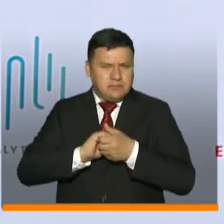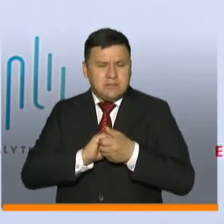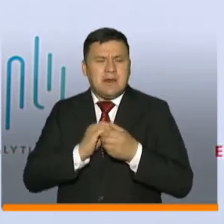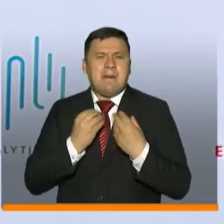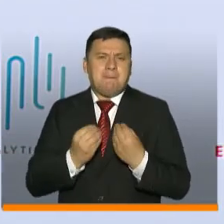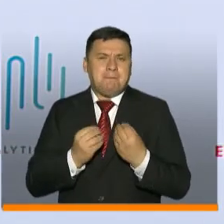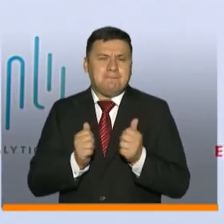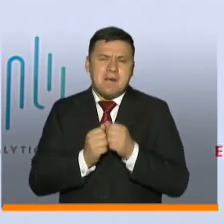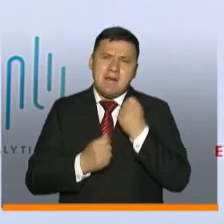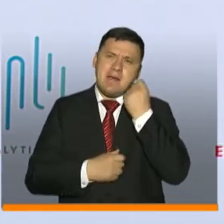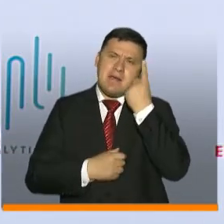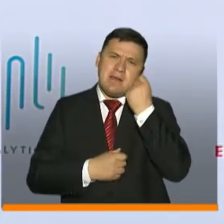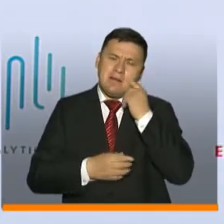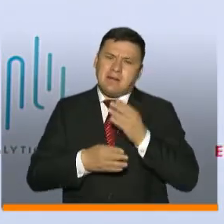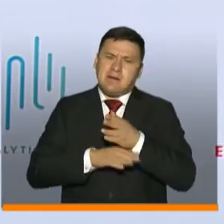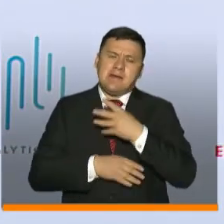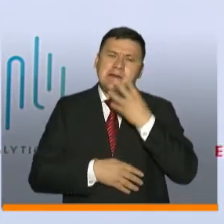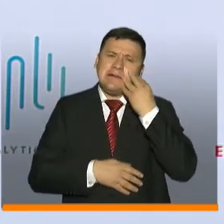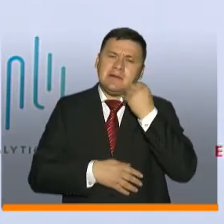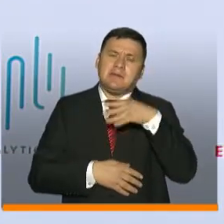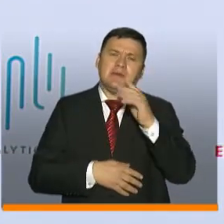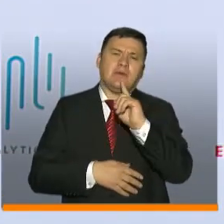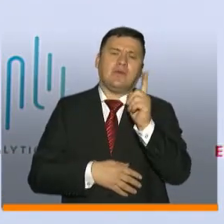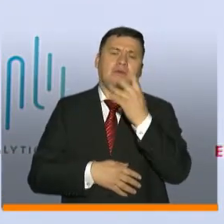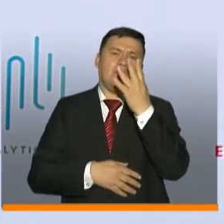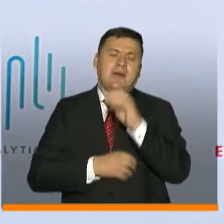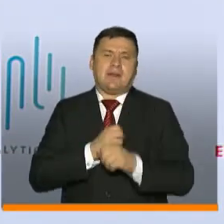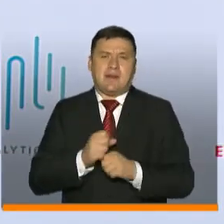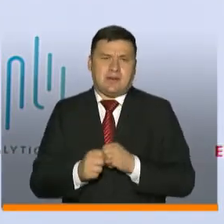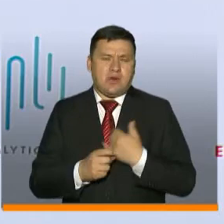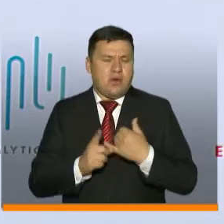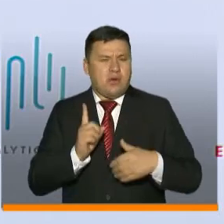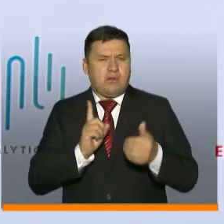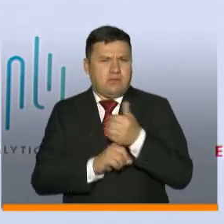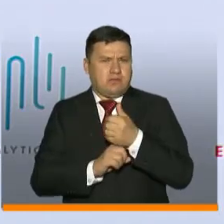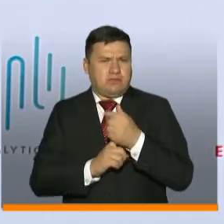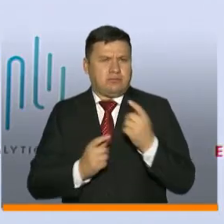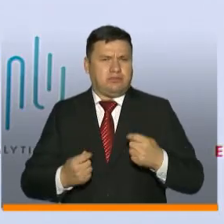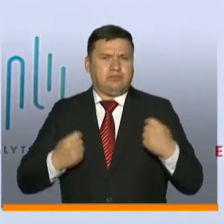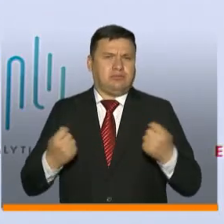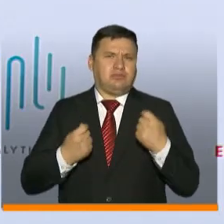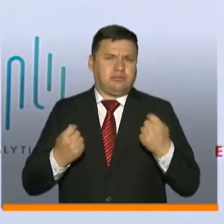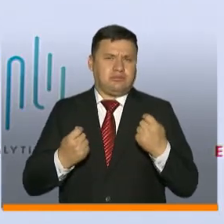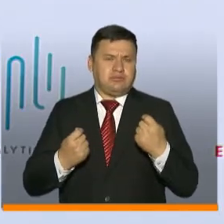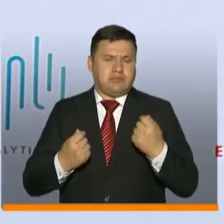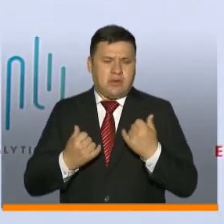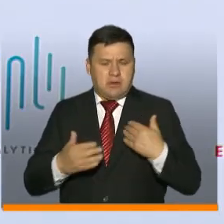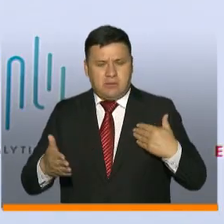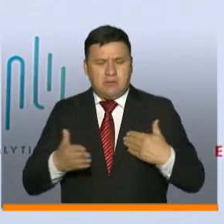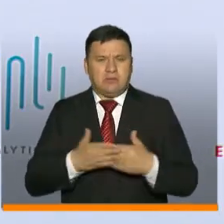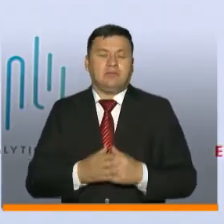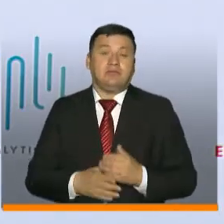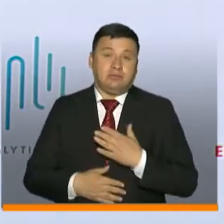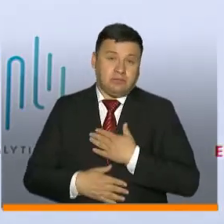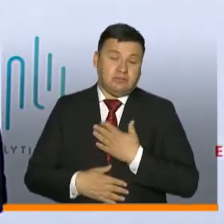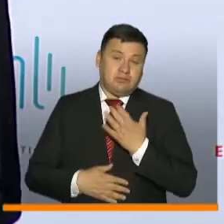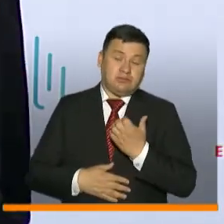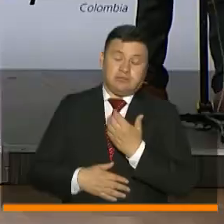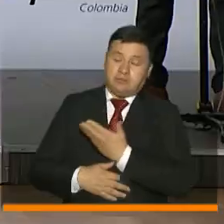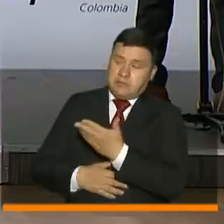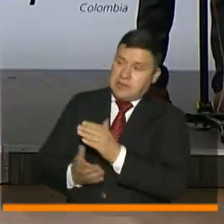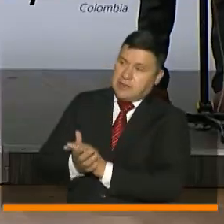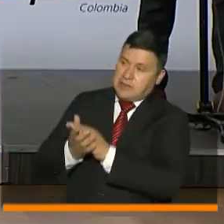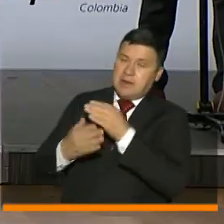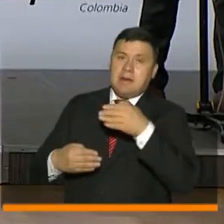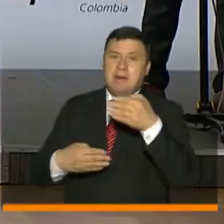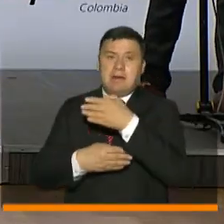poco para entender a través de su experiencia de más de 40 años cómo logra uno una campaña como la que hemos llevado a cabo. Así que le quiero dar saludo